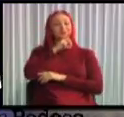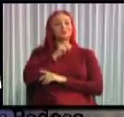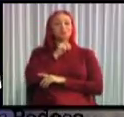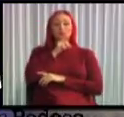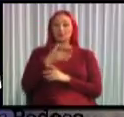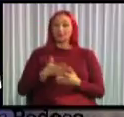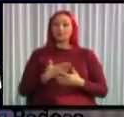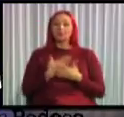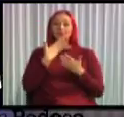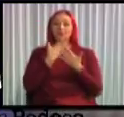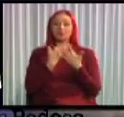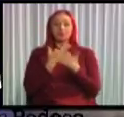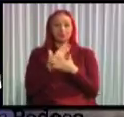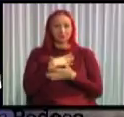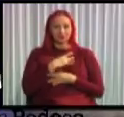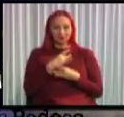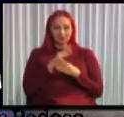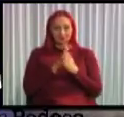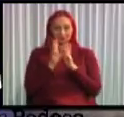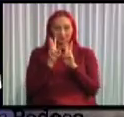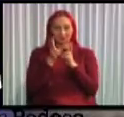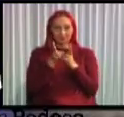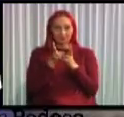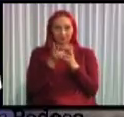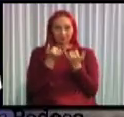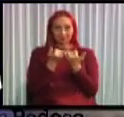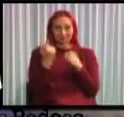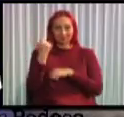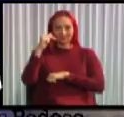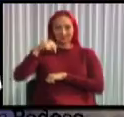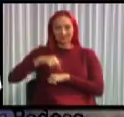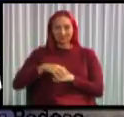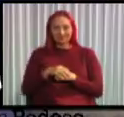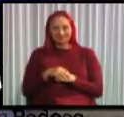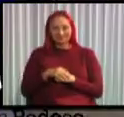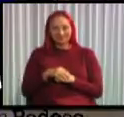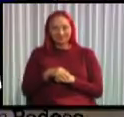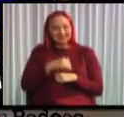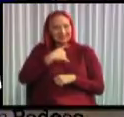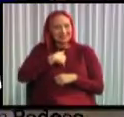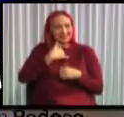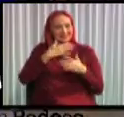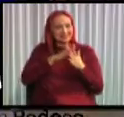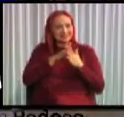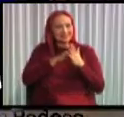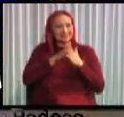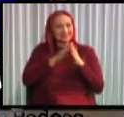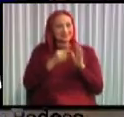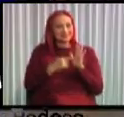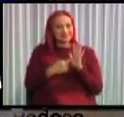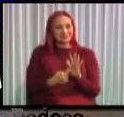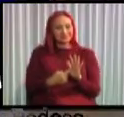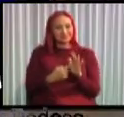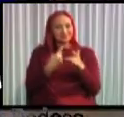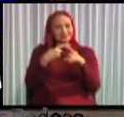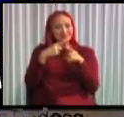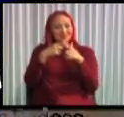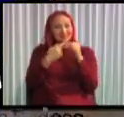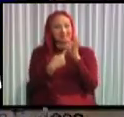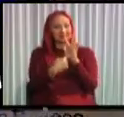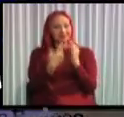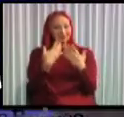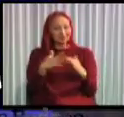que interesantísimo el tema que vamos a tocar el día de hoy. Muy bien, tenemos ese